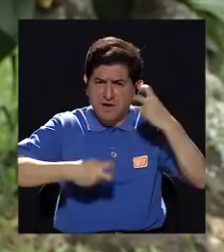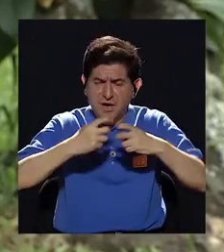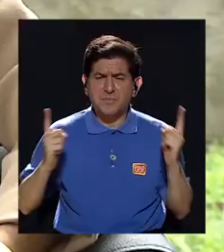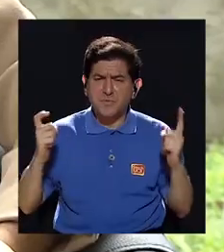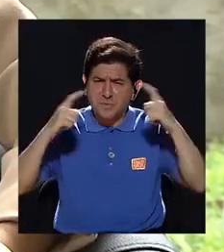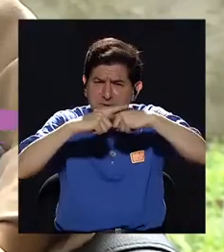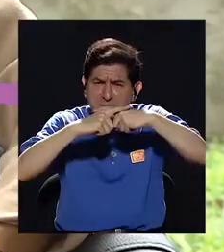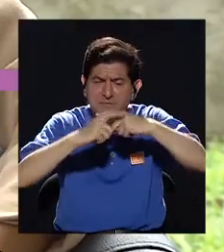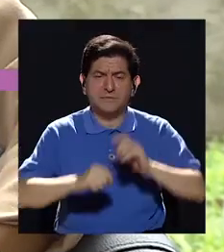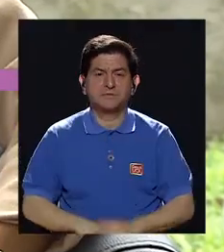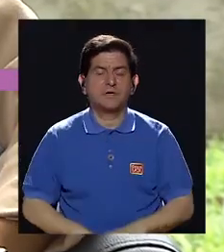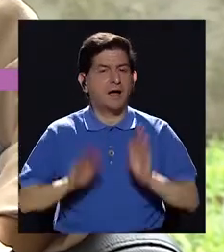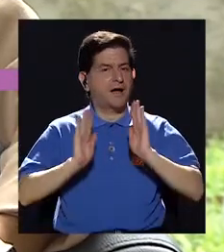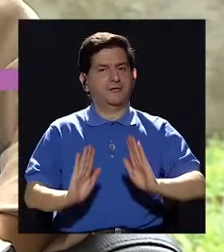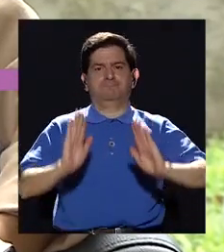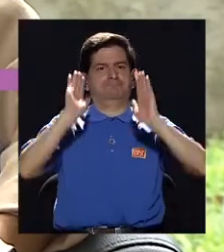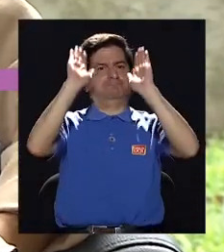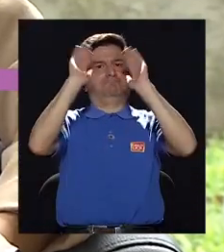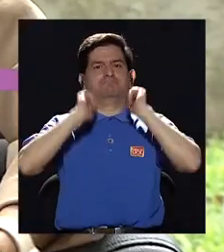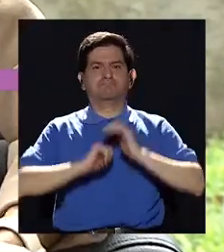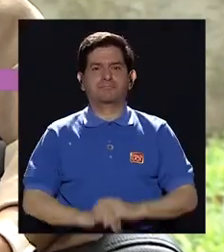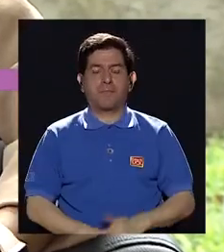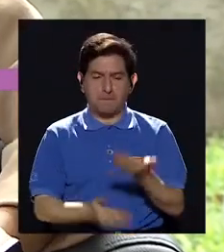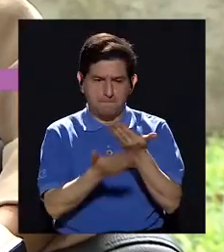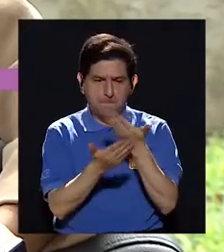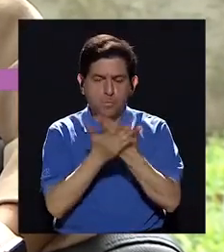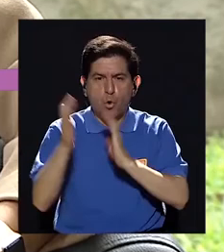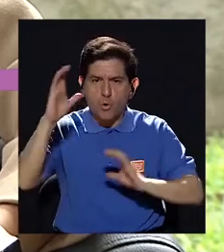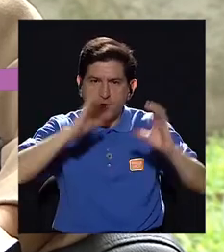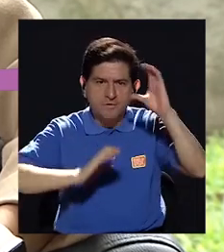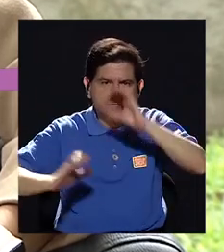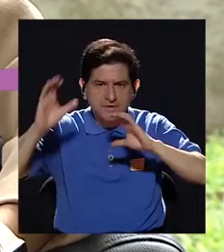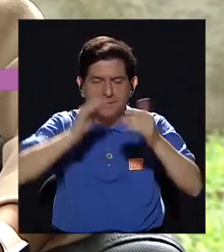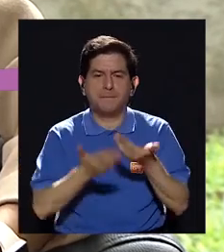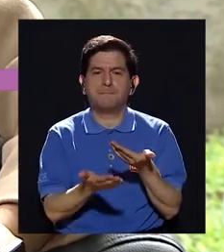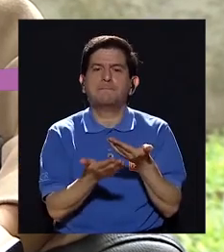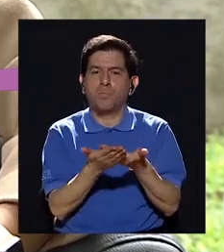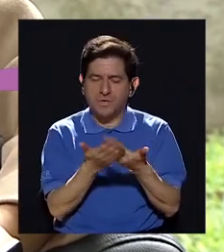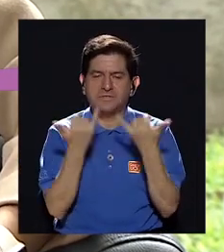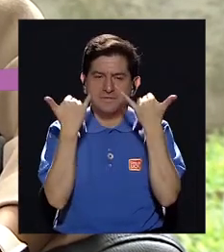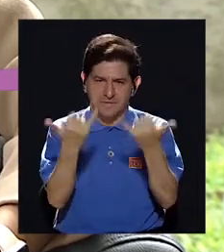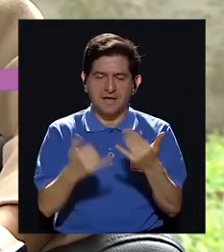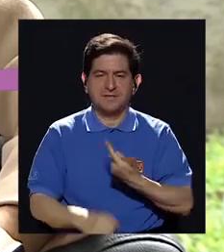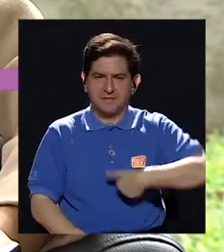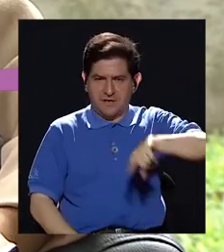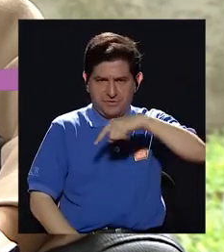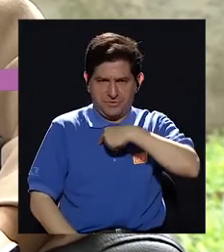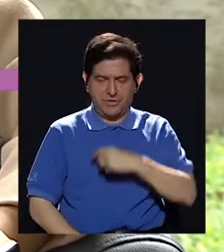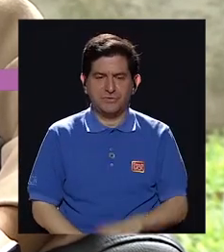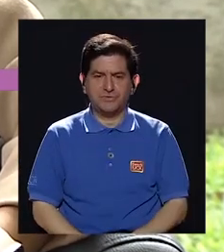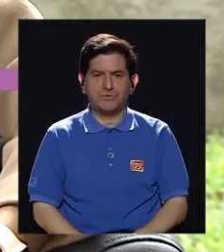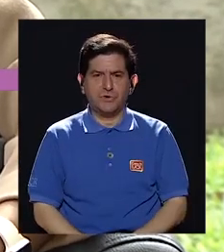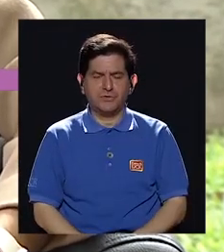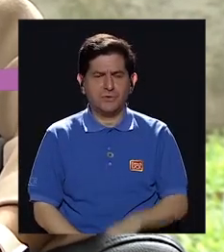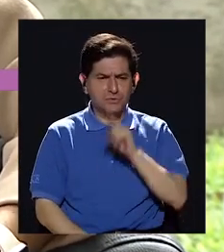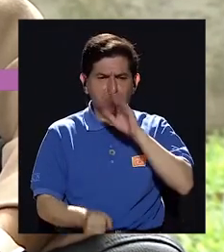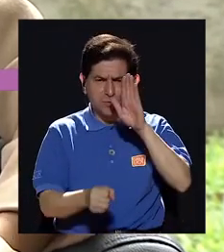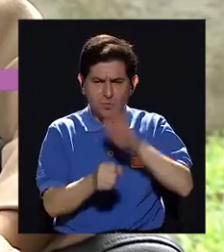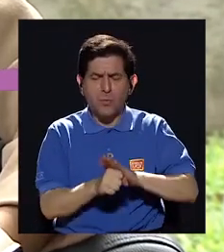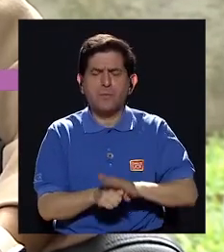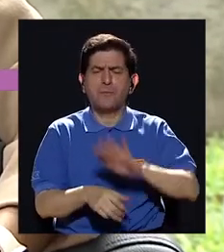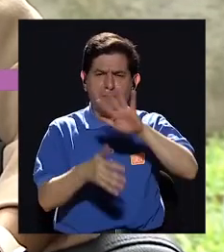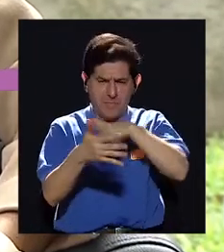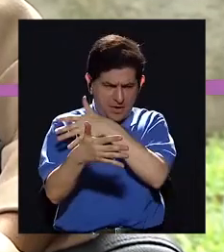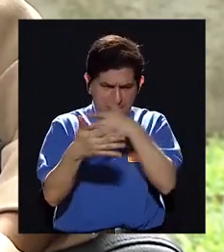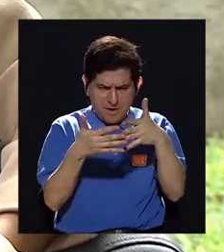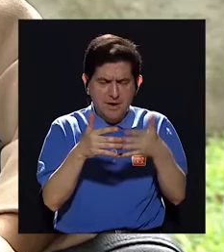complicaciones? Claro, es excelente. La evidencia científica nos demuestra que si nosotros tenemos un estricto